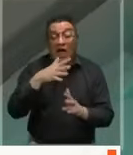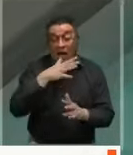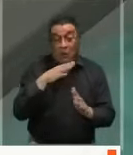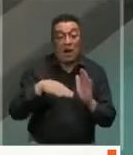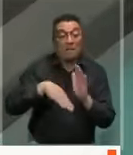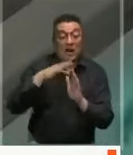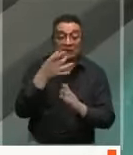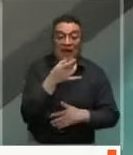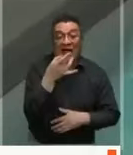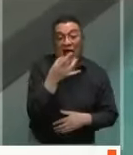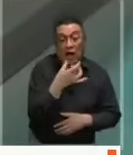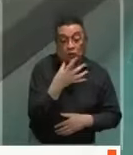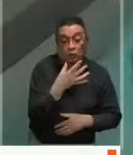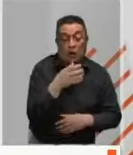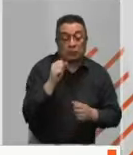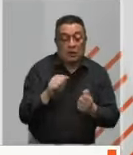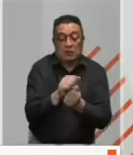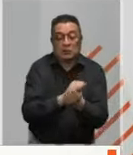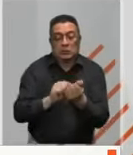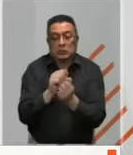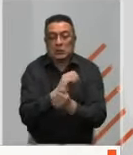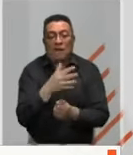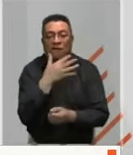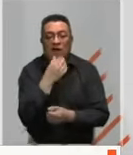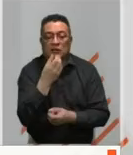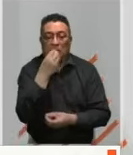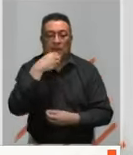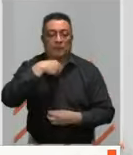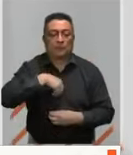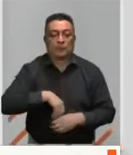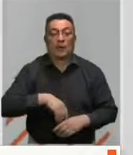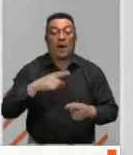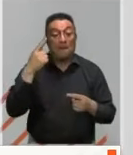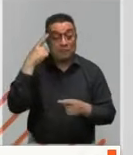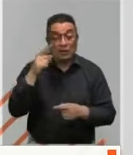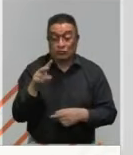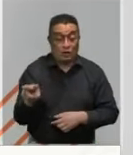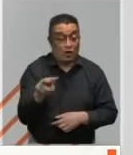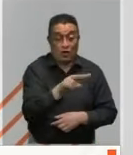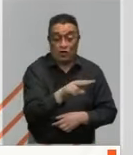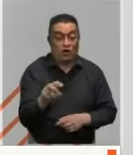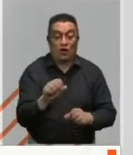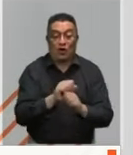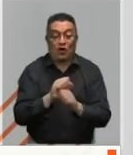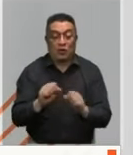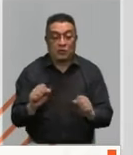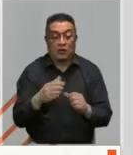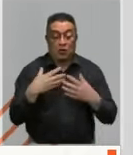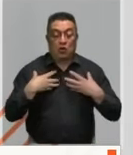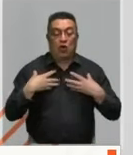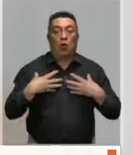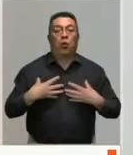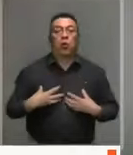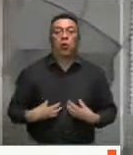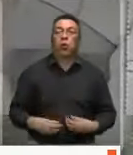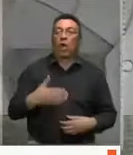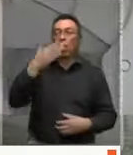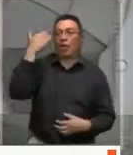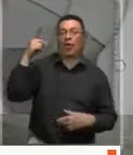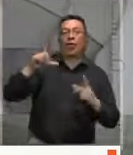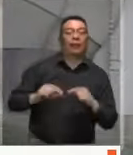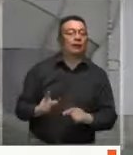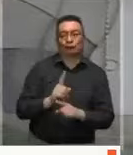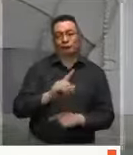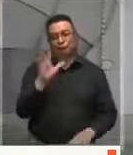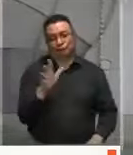azúcares se pueden digerir un poco más fácil eh sin embargo ninguno de los dos puede llevar a bajar la temperatura de forma importante consumo